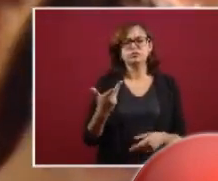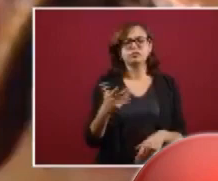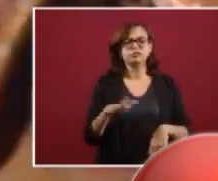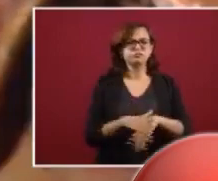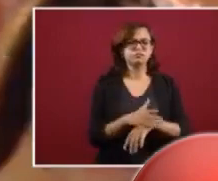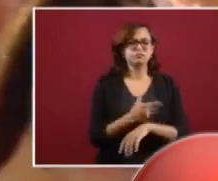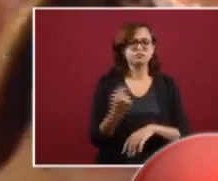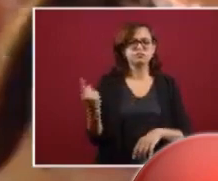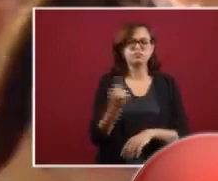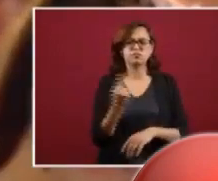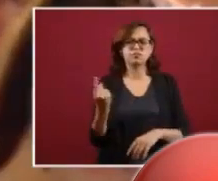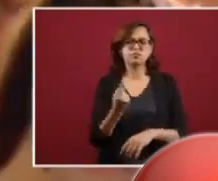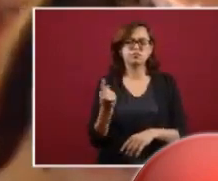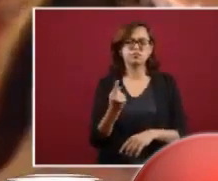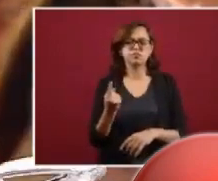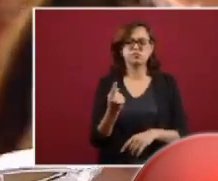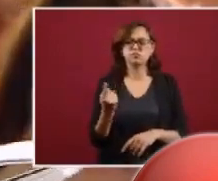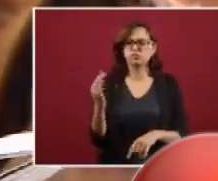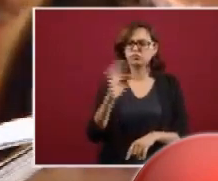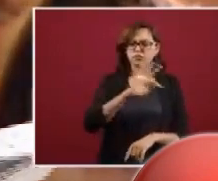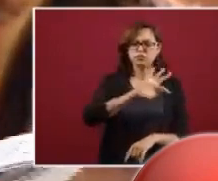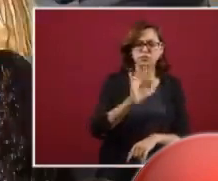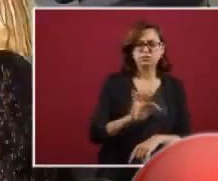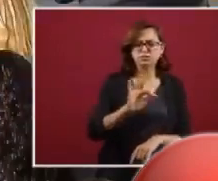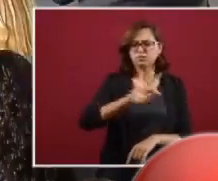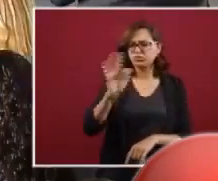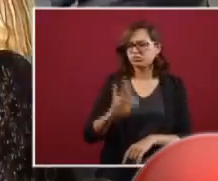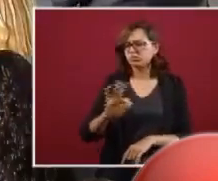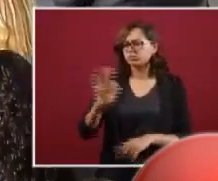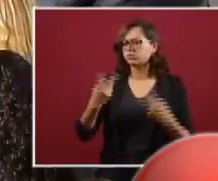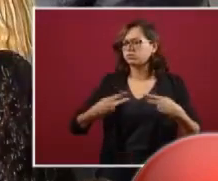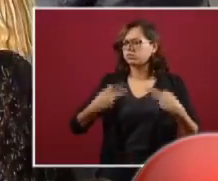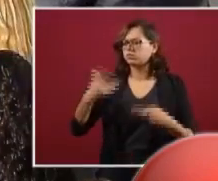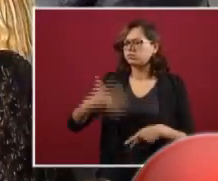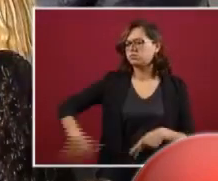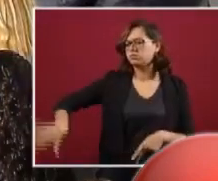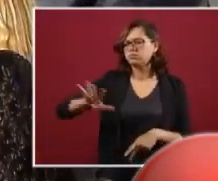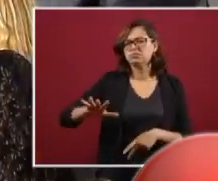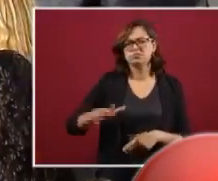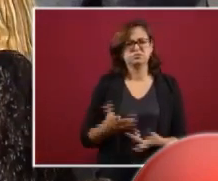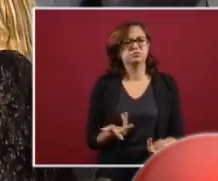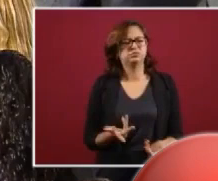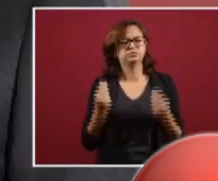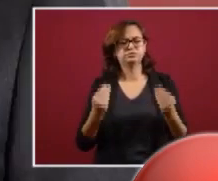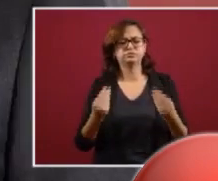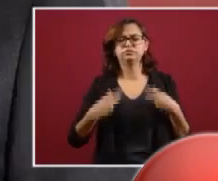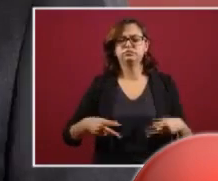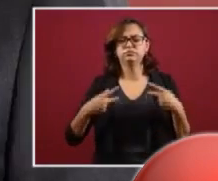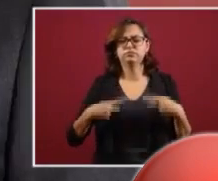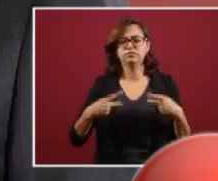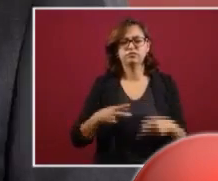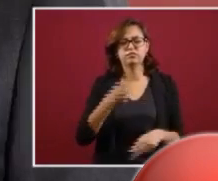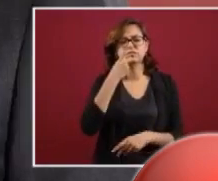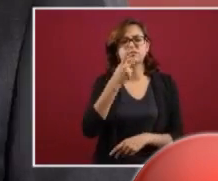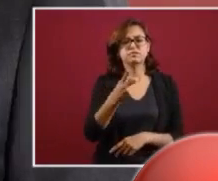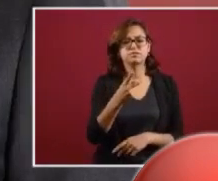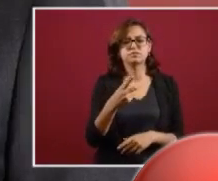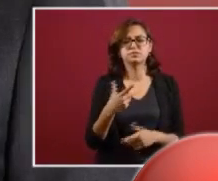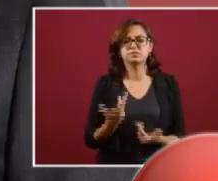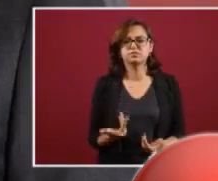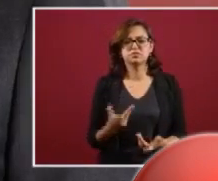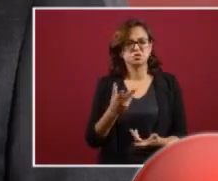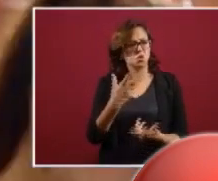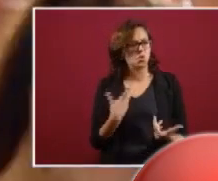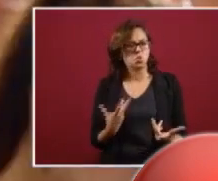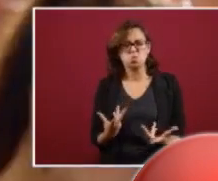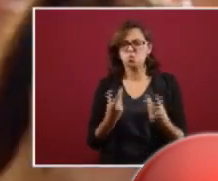exceden estos porcentajes por parte de la ciudadanía porque pues mucha gente dijo que íbamos a perder que con